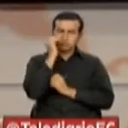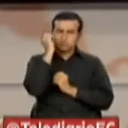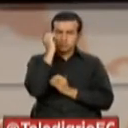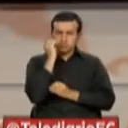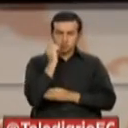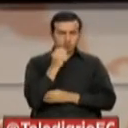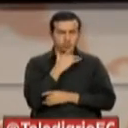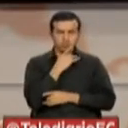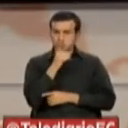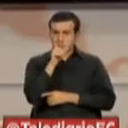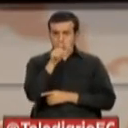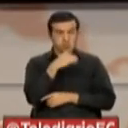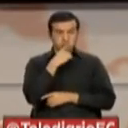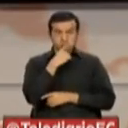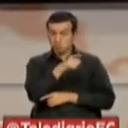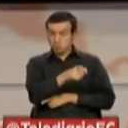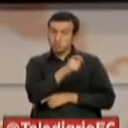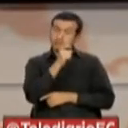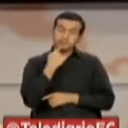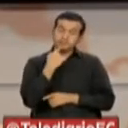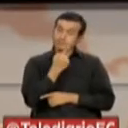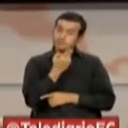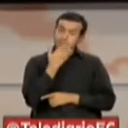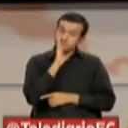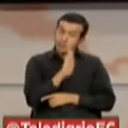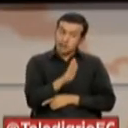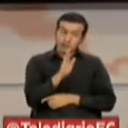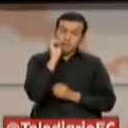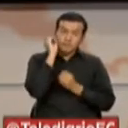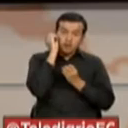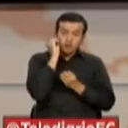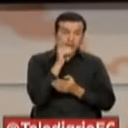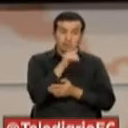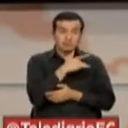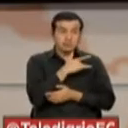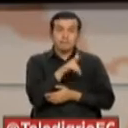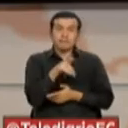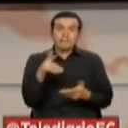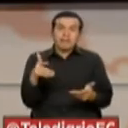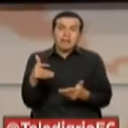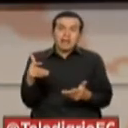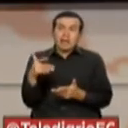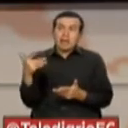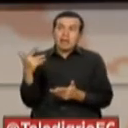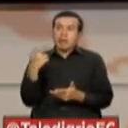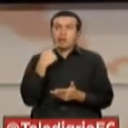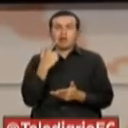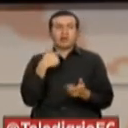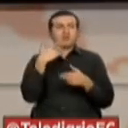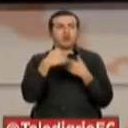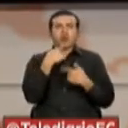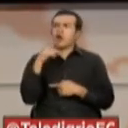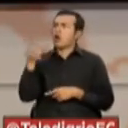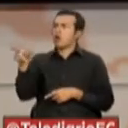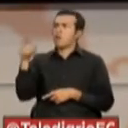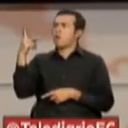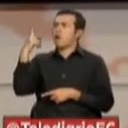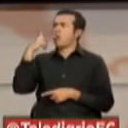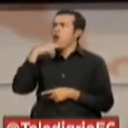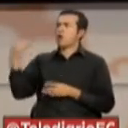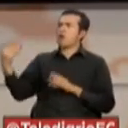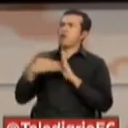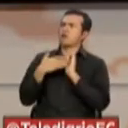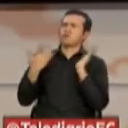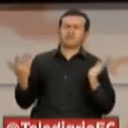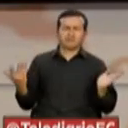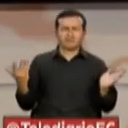no le gustan al que ha sido observado, que encima que esté con el miedo de que le acusen de injuria. Entonces,